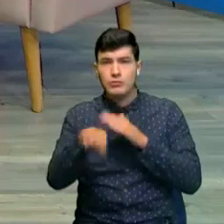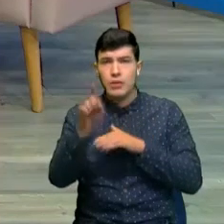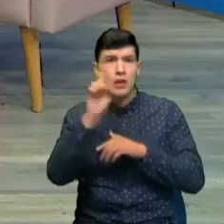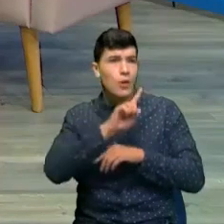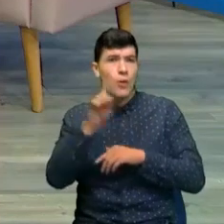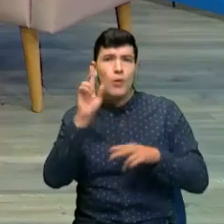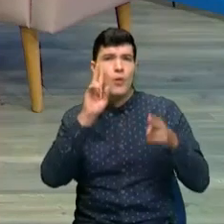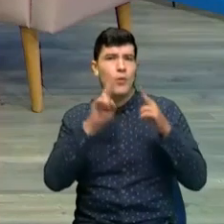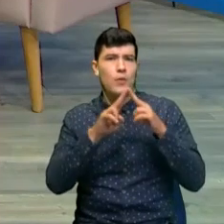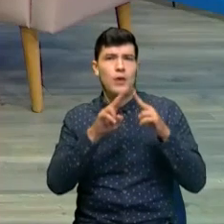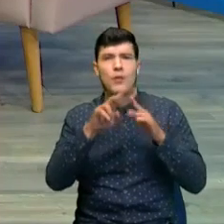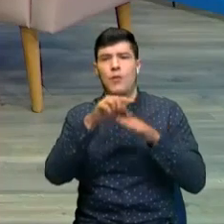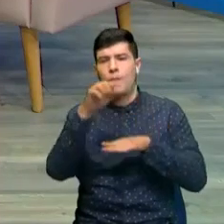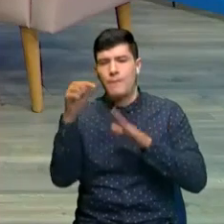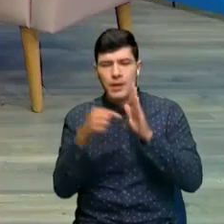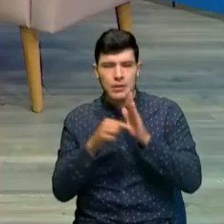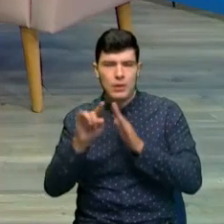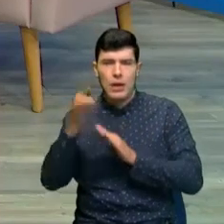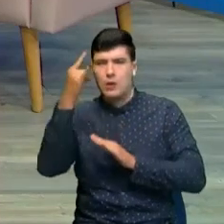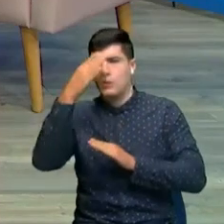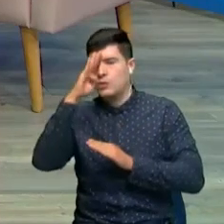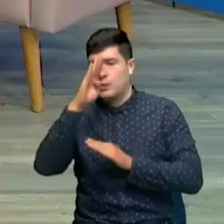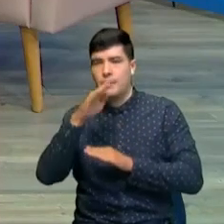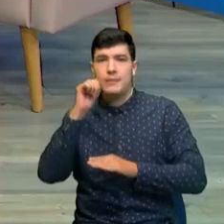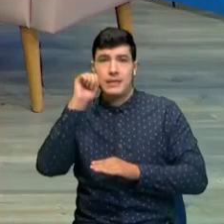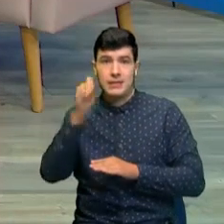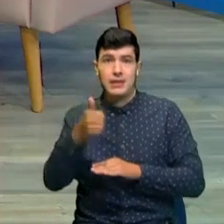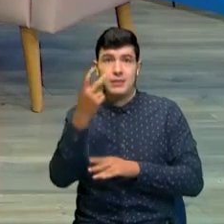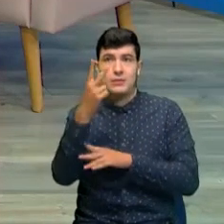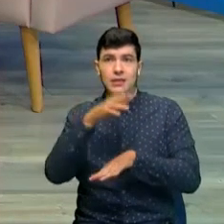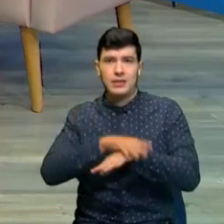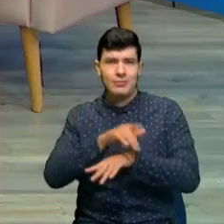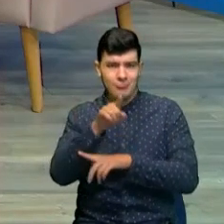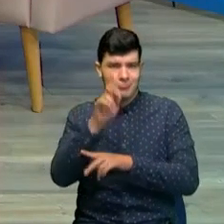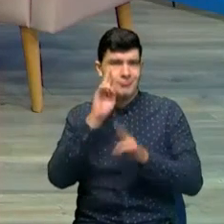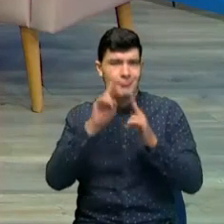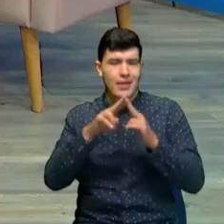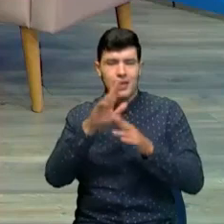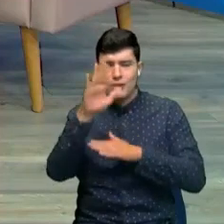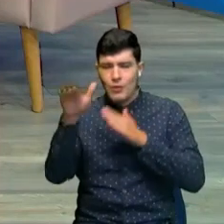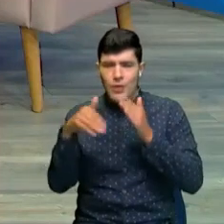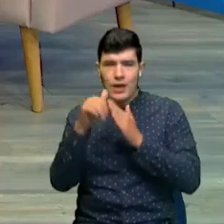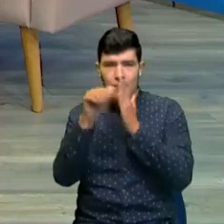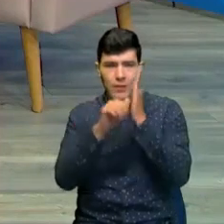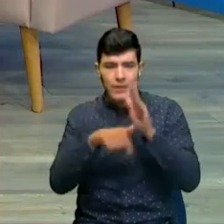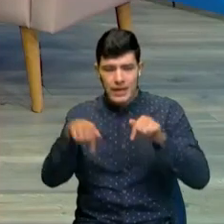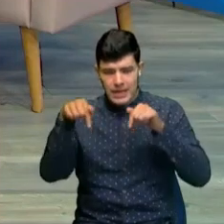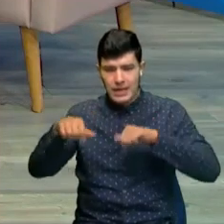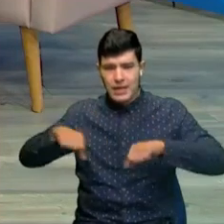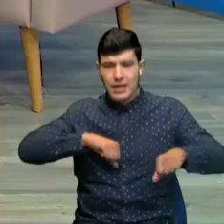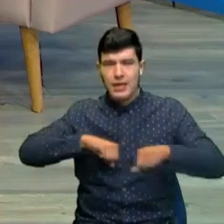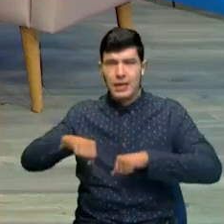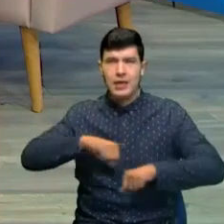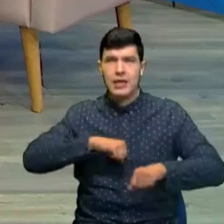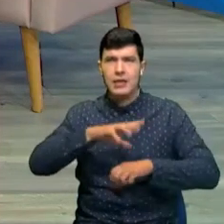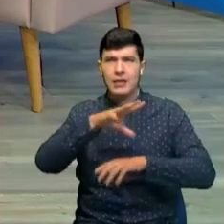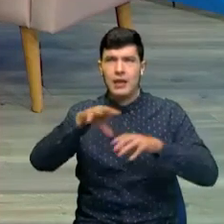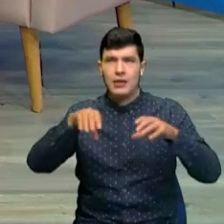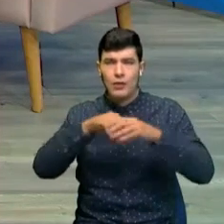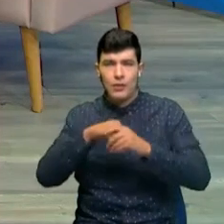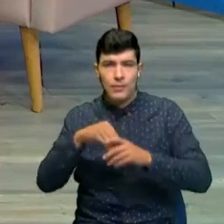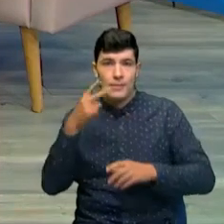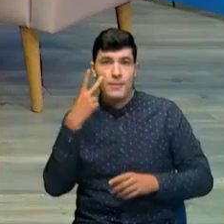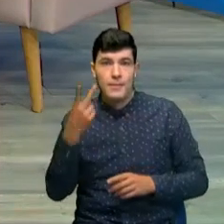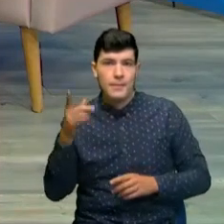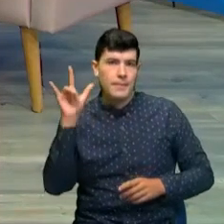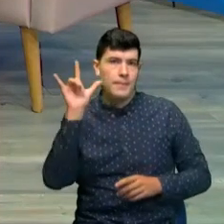se lo vio completo y tiene algunas inquietudes. Mañana 2 de la tarde. Por ahora, quédense con toda la buena programación del